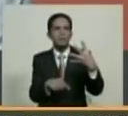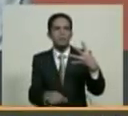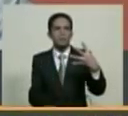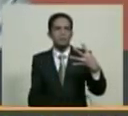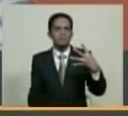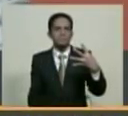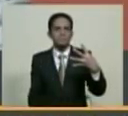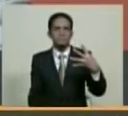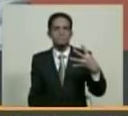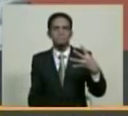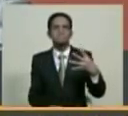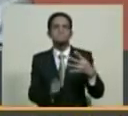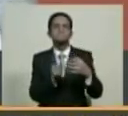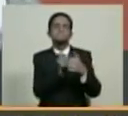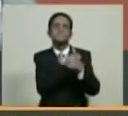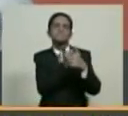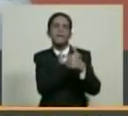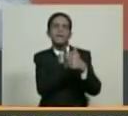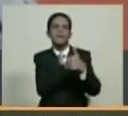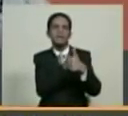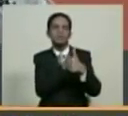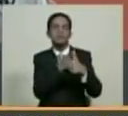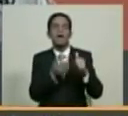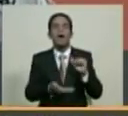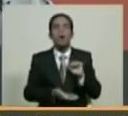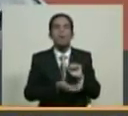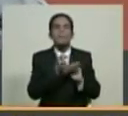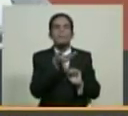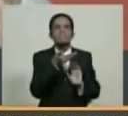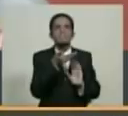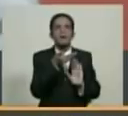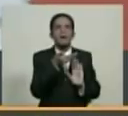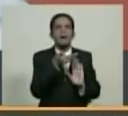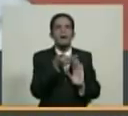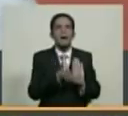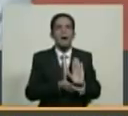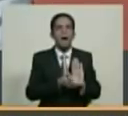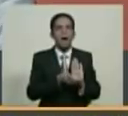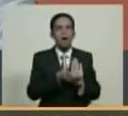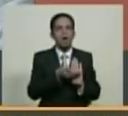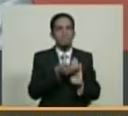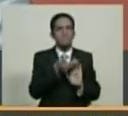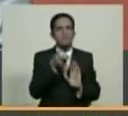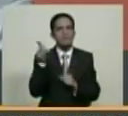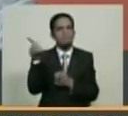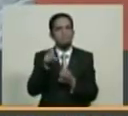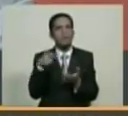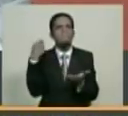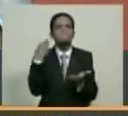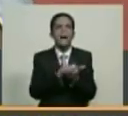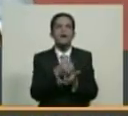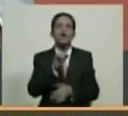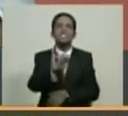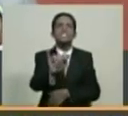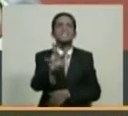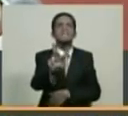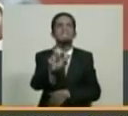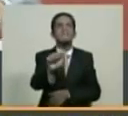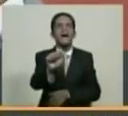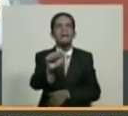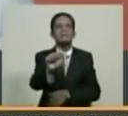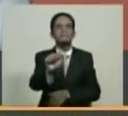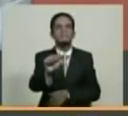muy claros. Primero, se aumenta la cuota o el pago impositivo del IVA de un 12